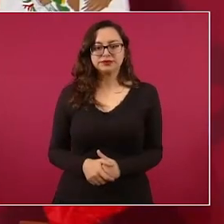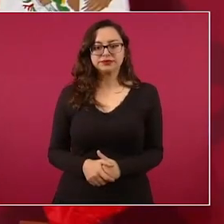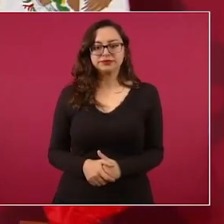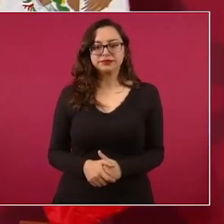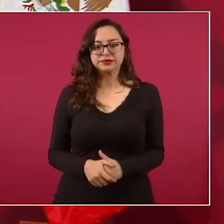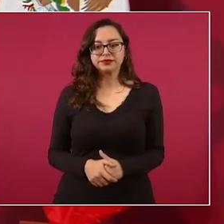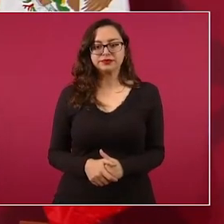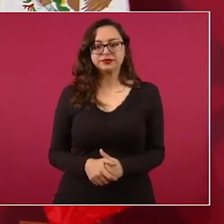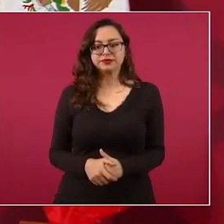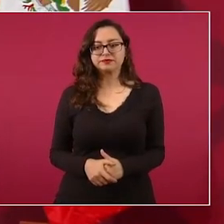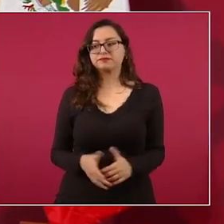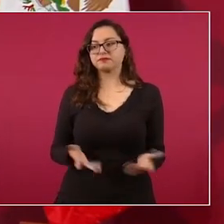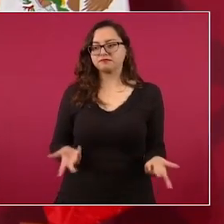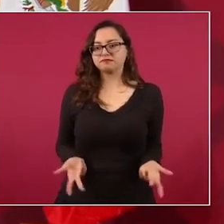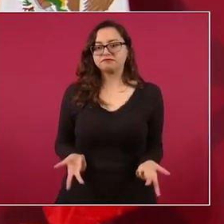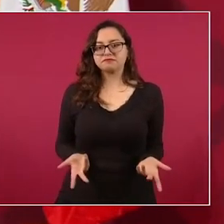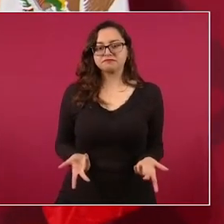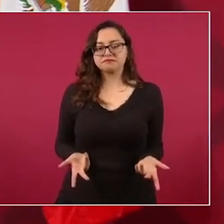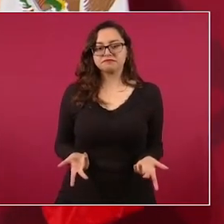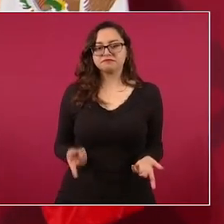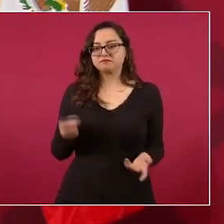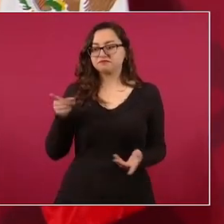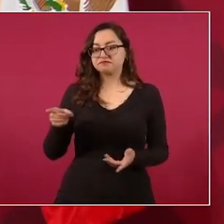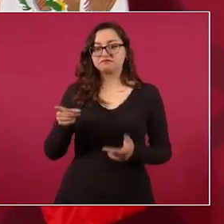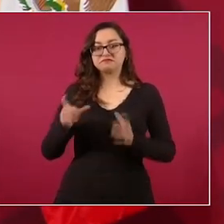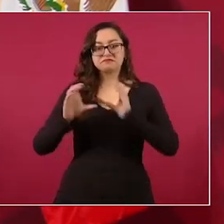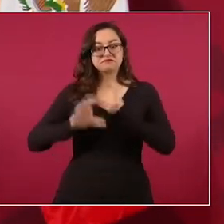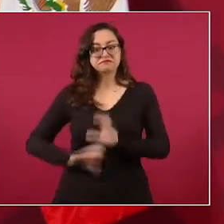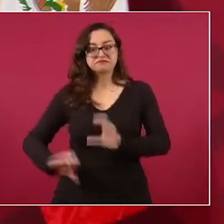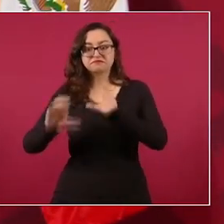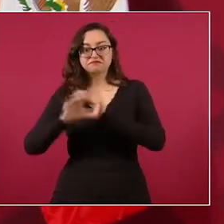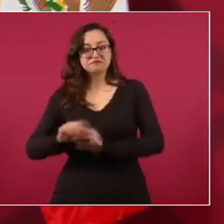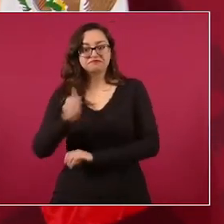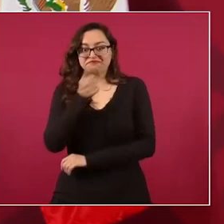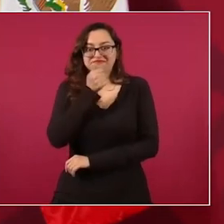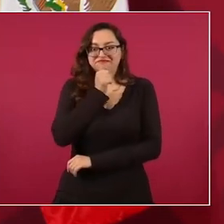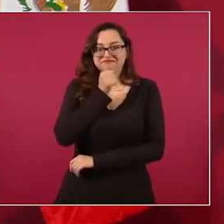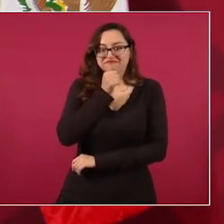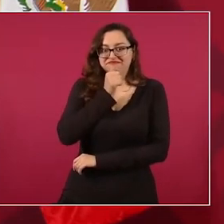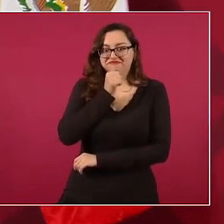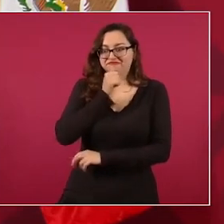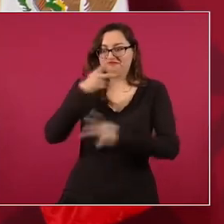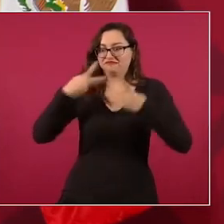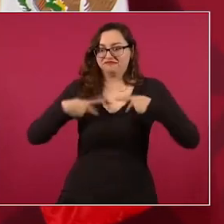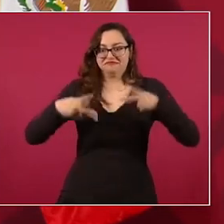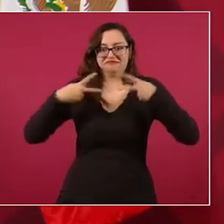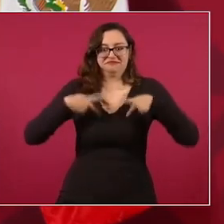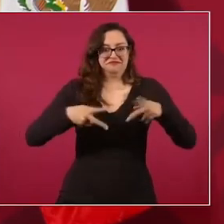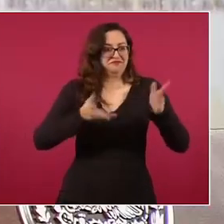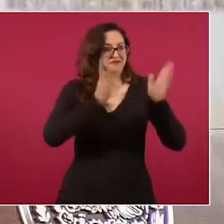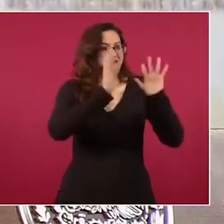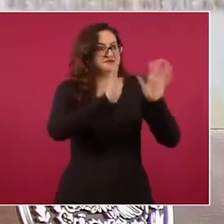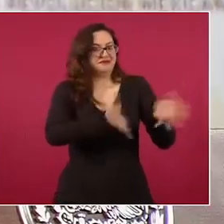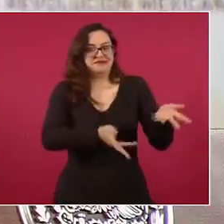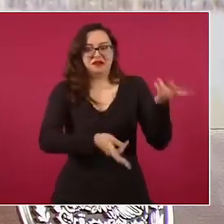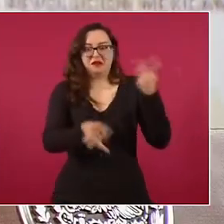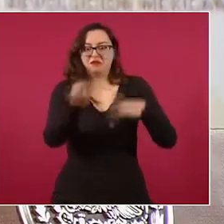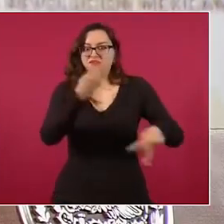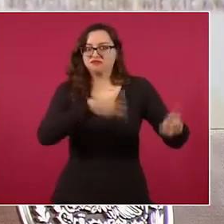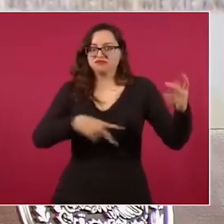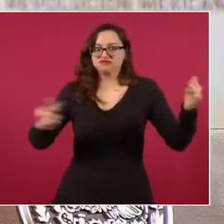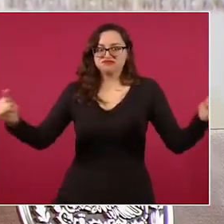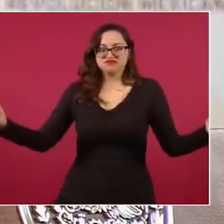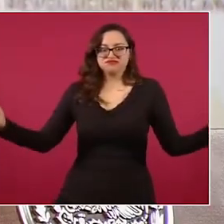Y todavía no empezaba el concierto. Ya ven que se ponen las